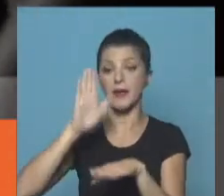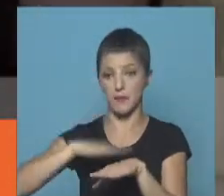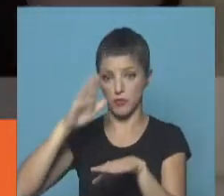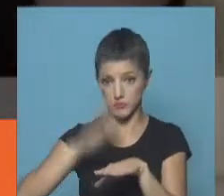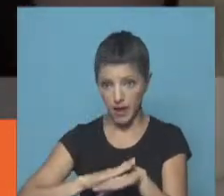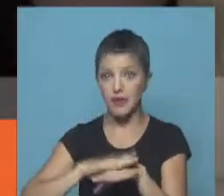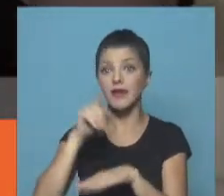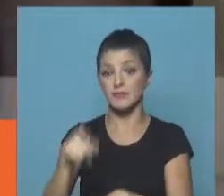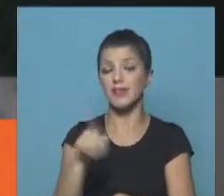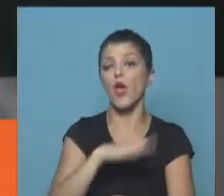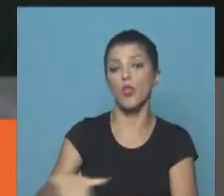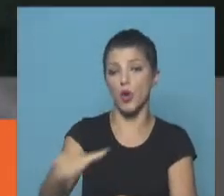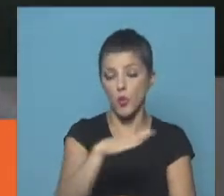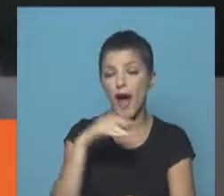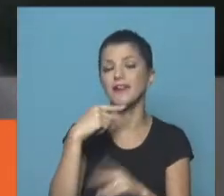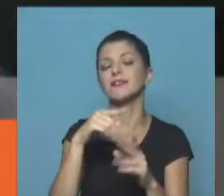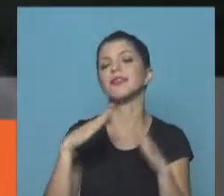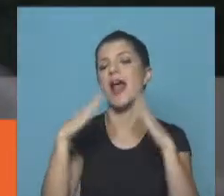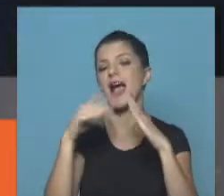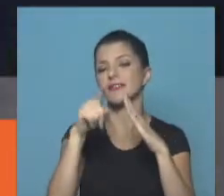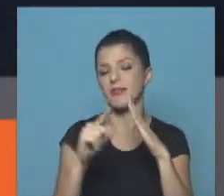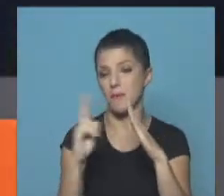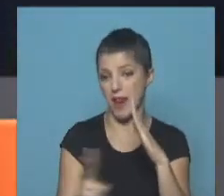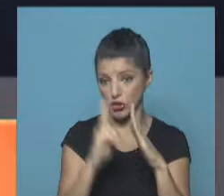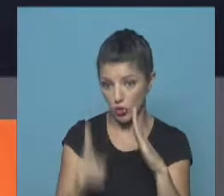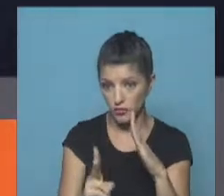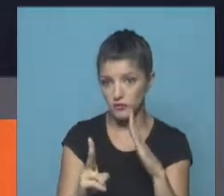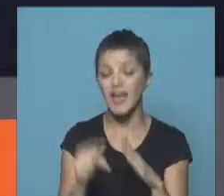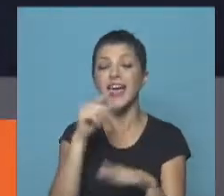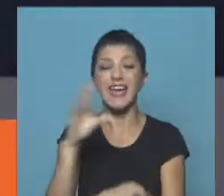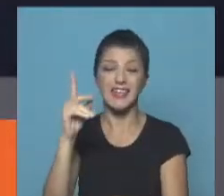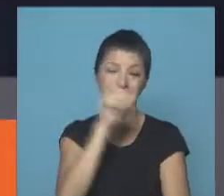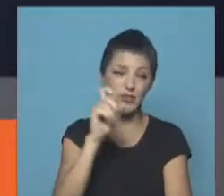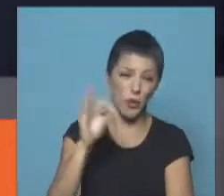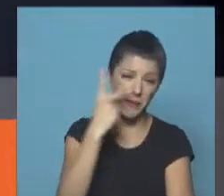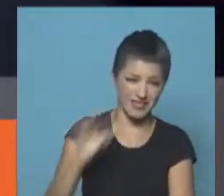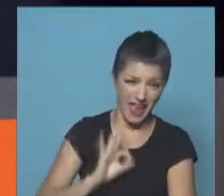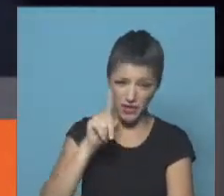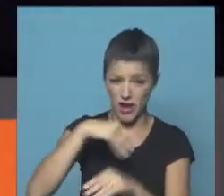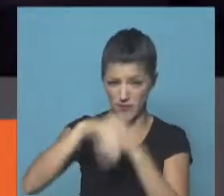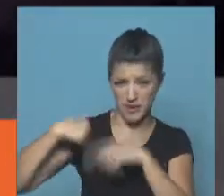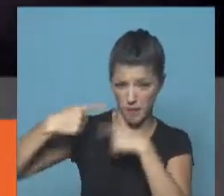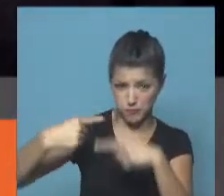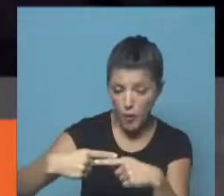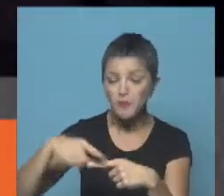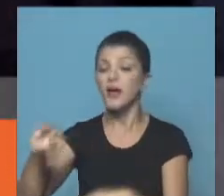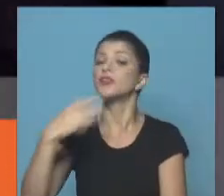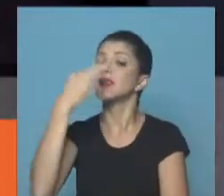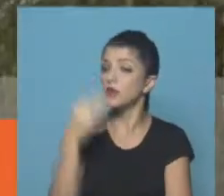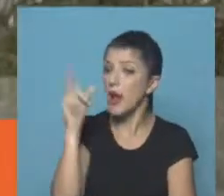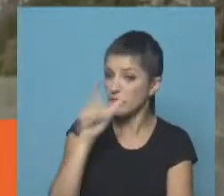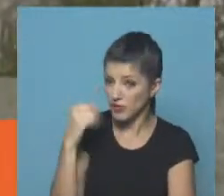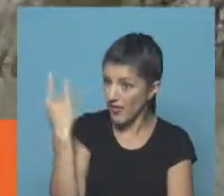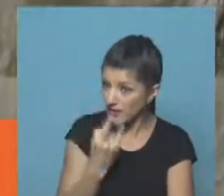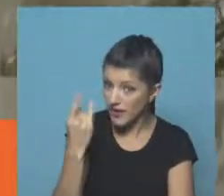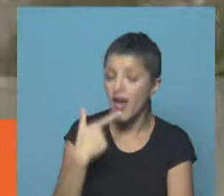Casa Corallo, y que tiene su familia hace 120 años. El director, Baltasar Tokman, decidió que la historia la cuenten sus verdaderos protagonistas.